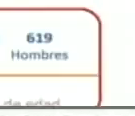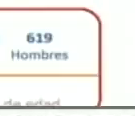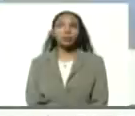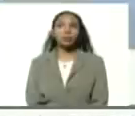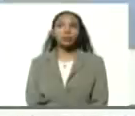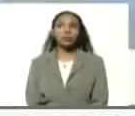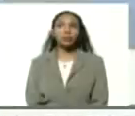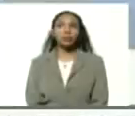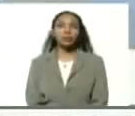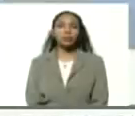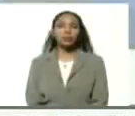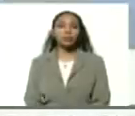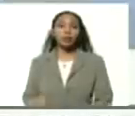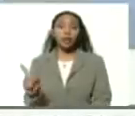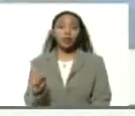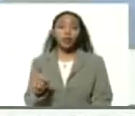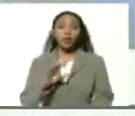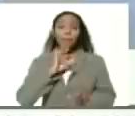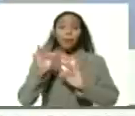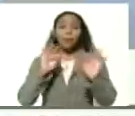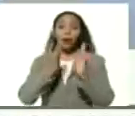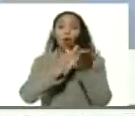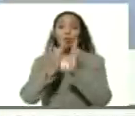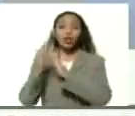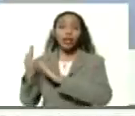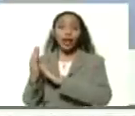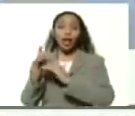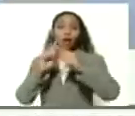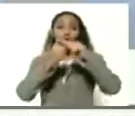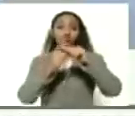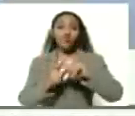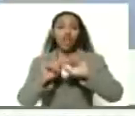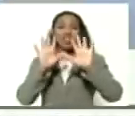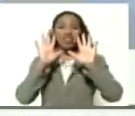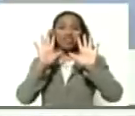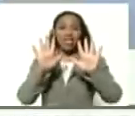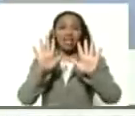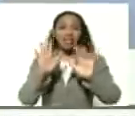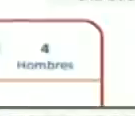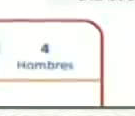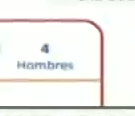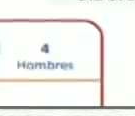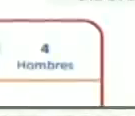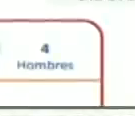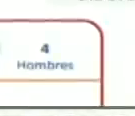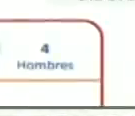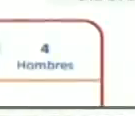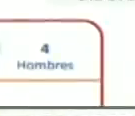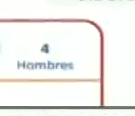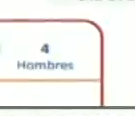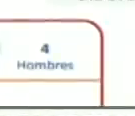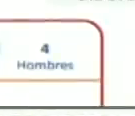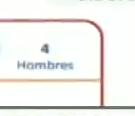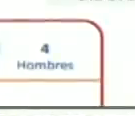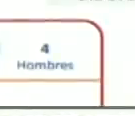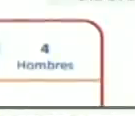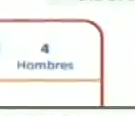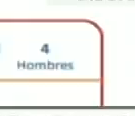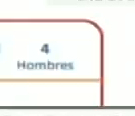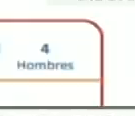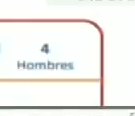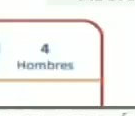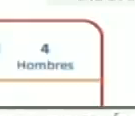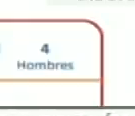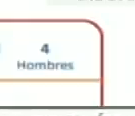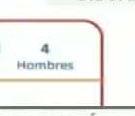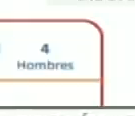casos de transmisión comunitaria le sumamos 10 casos importados, 9 procedentes de